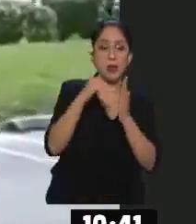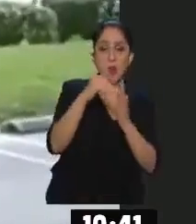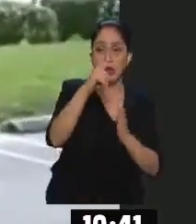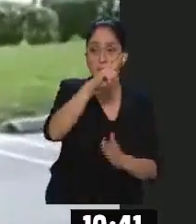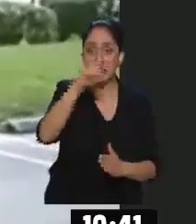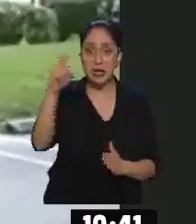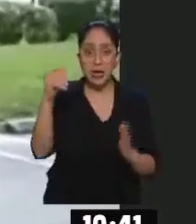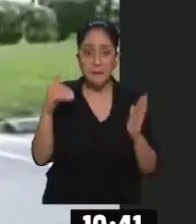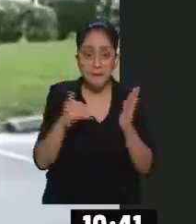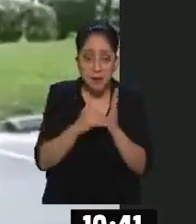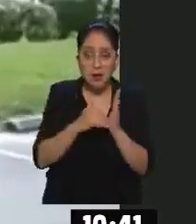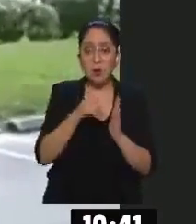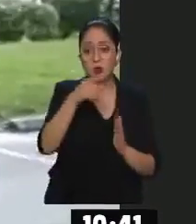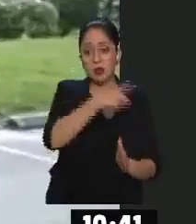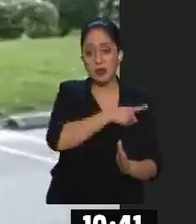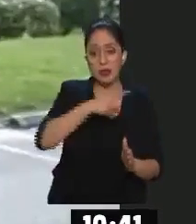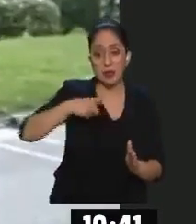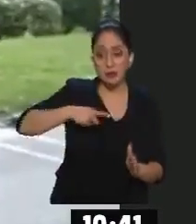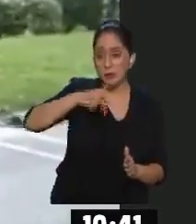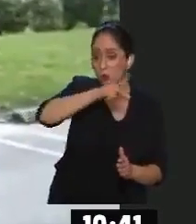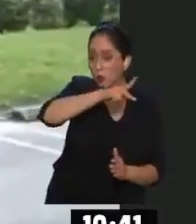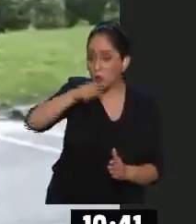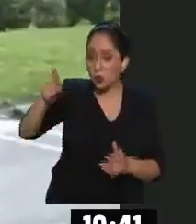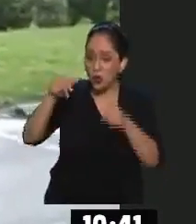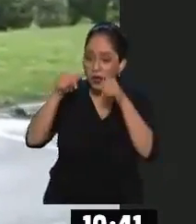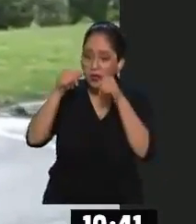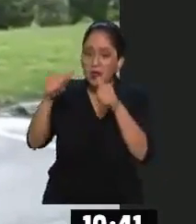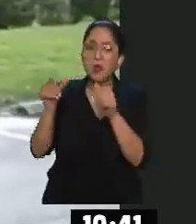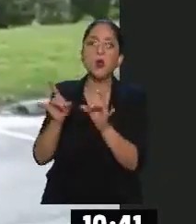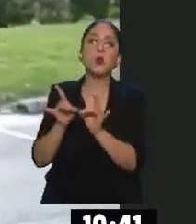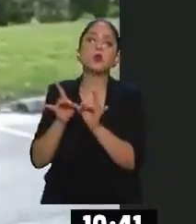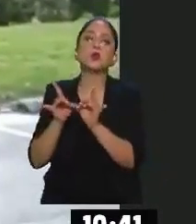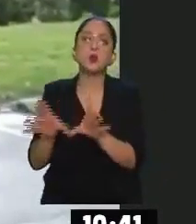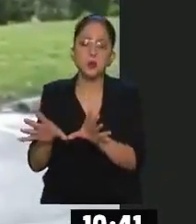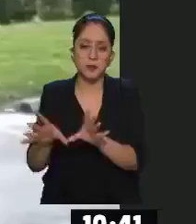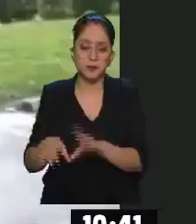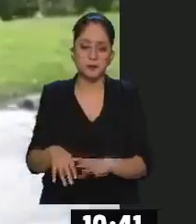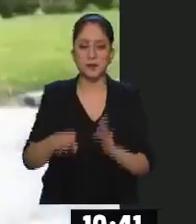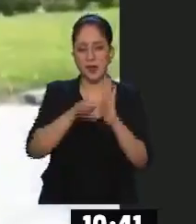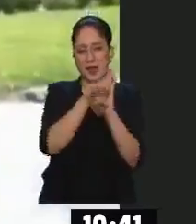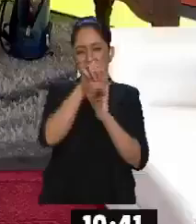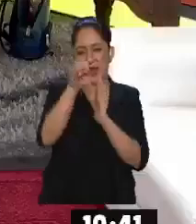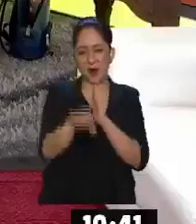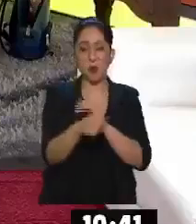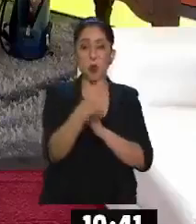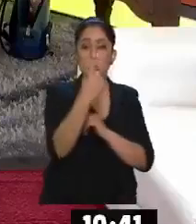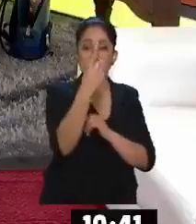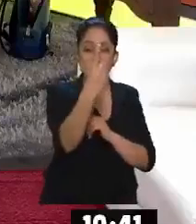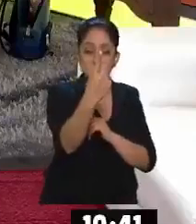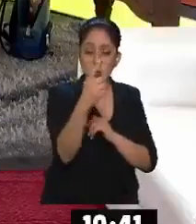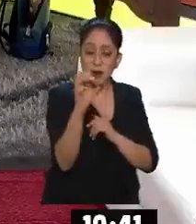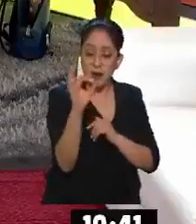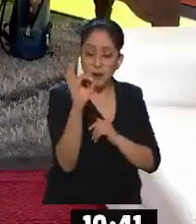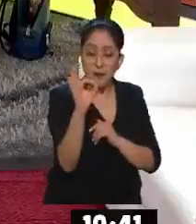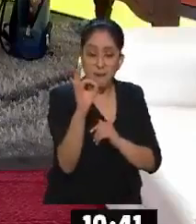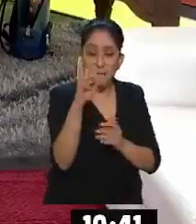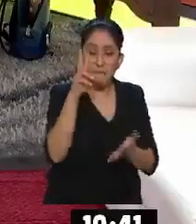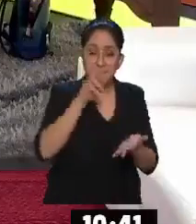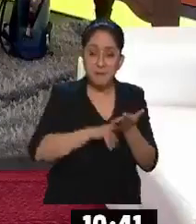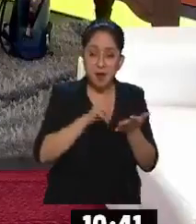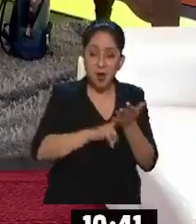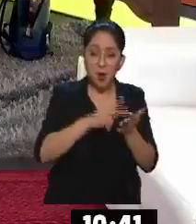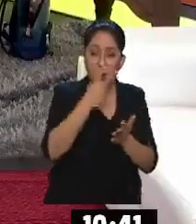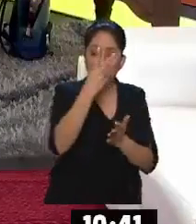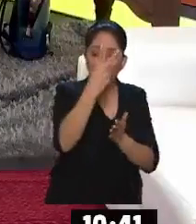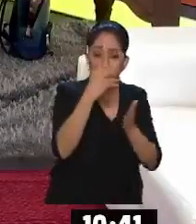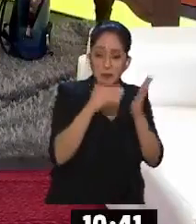estar muy atentos a lo que suceda, ¿no? O sea, un Bitcoin cuesta casi 2,000,000 de pesos,